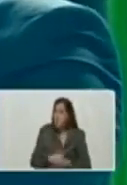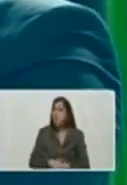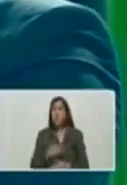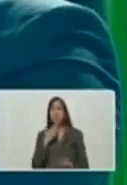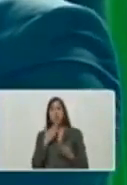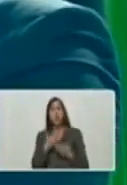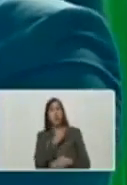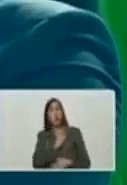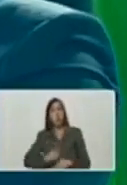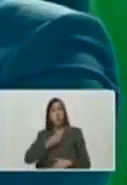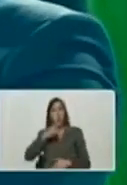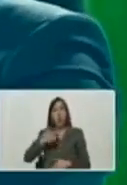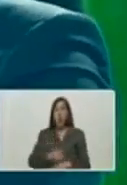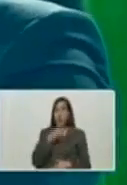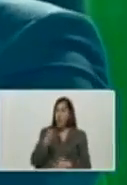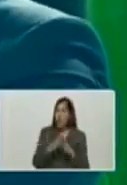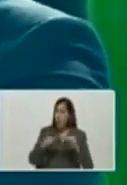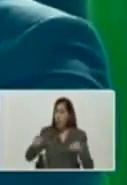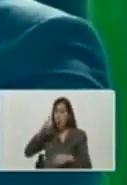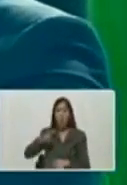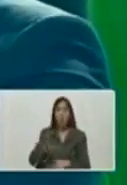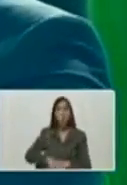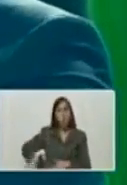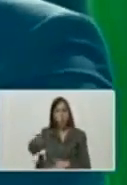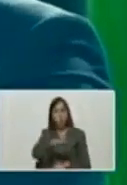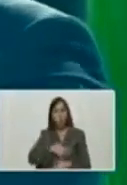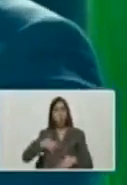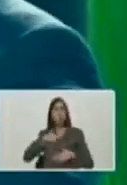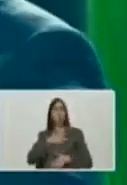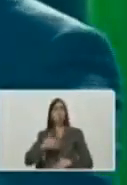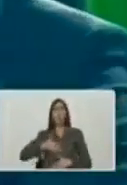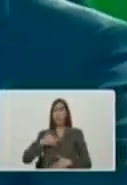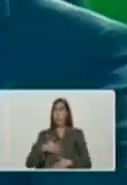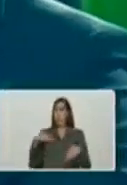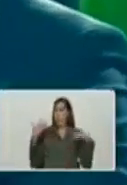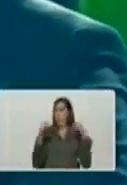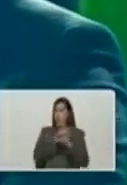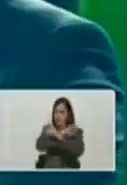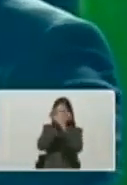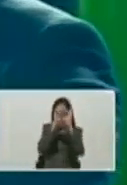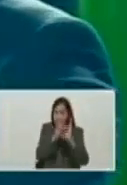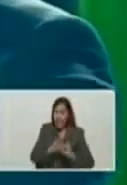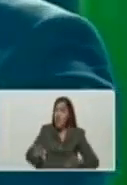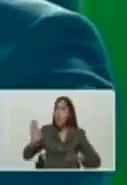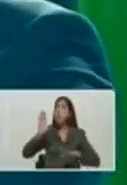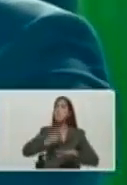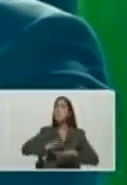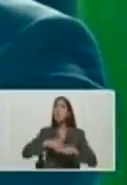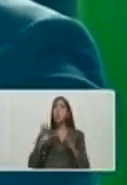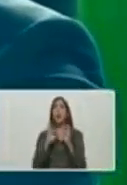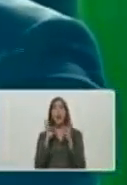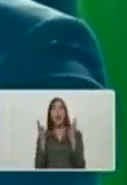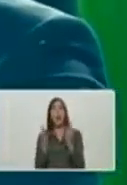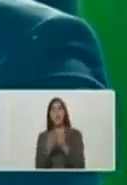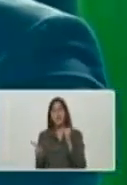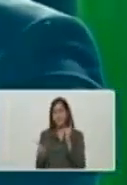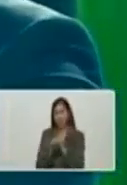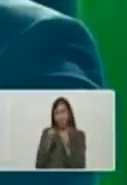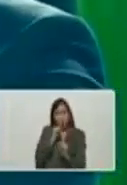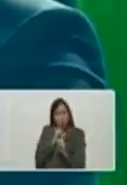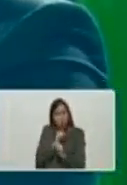presidente. Buenas tardes a toda Venezuela. Emocionado, contento, feliz, porque la familia hípica,